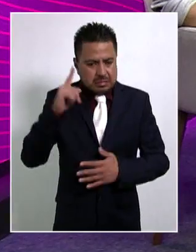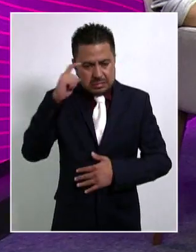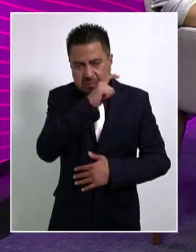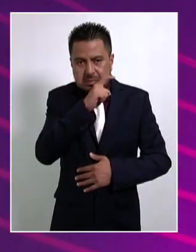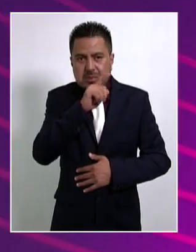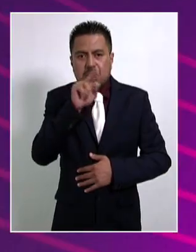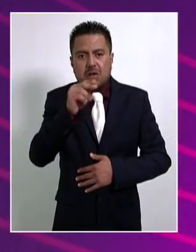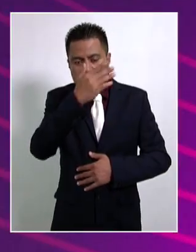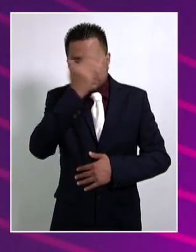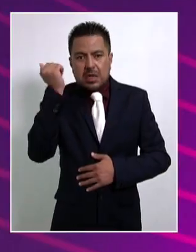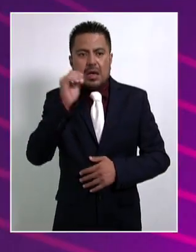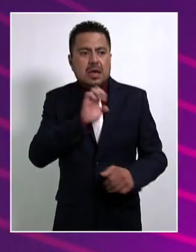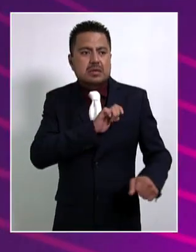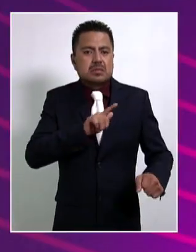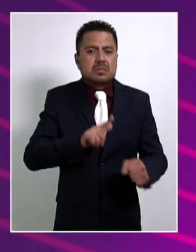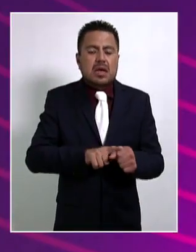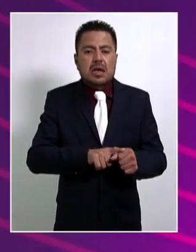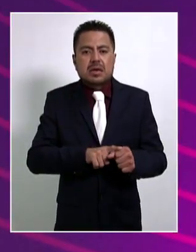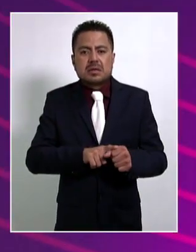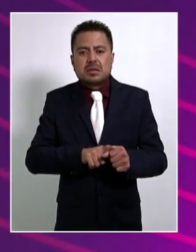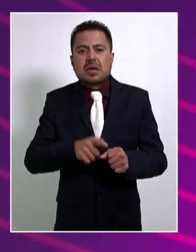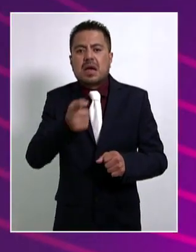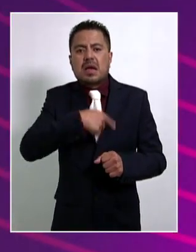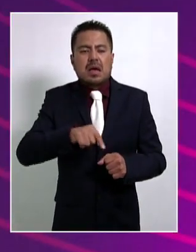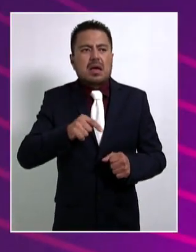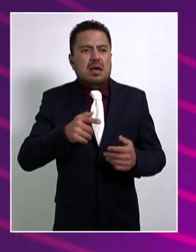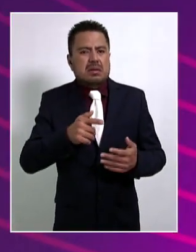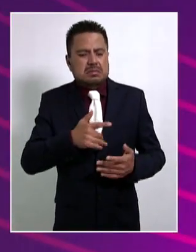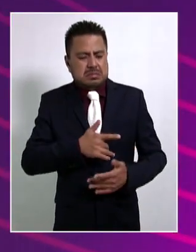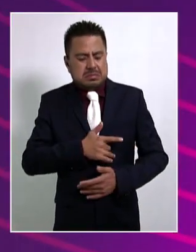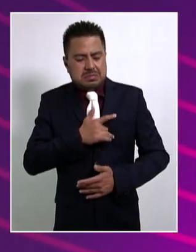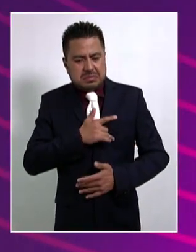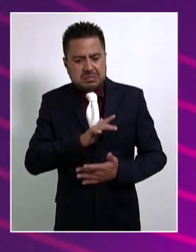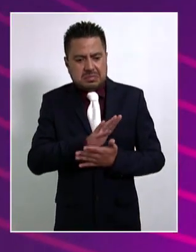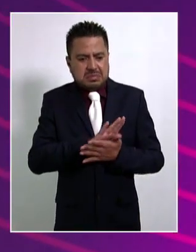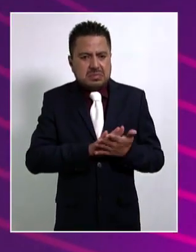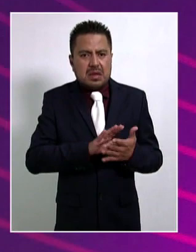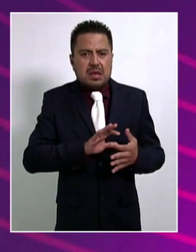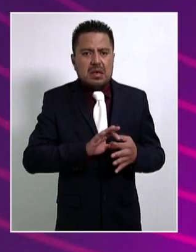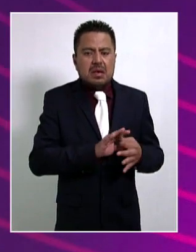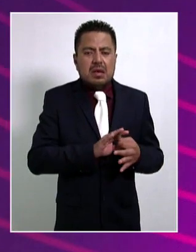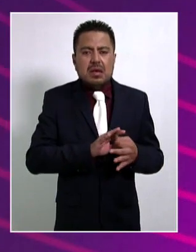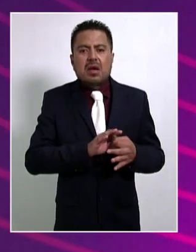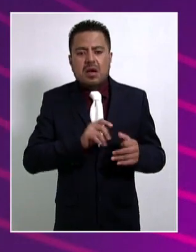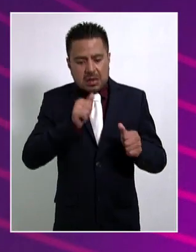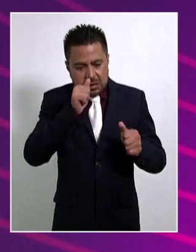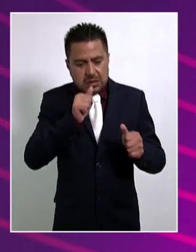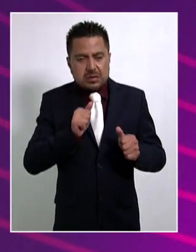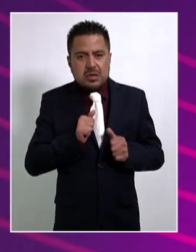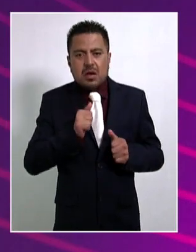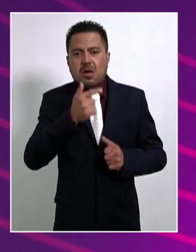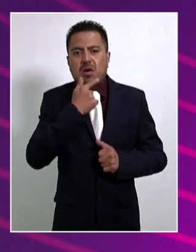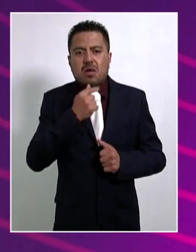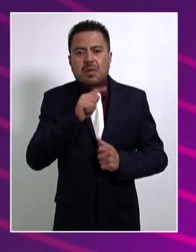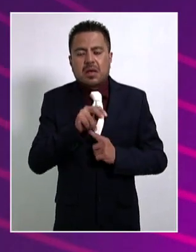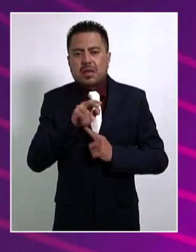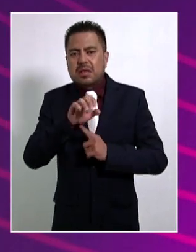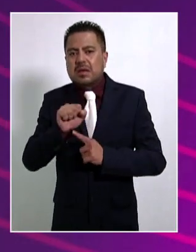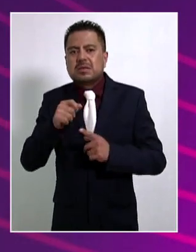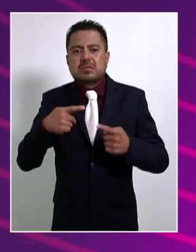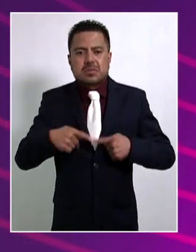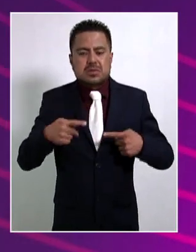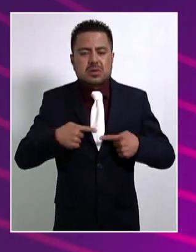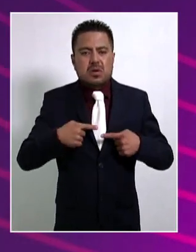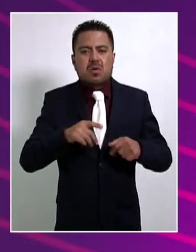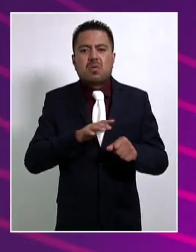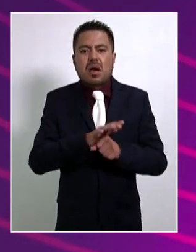no sé si el especialista va a estar sensibilizado o sensibilizada en la atención a hombres trans, en personas